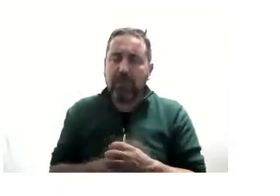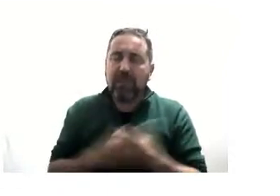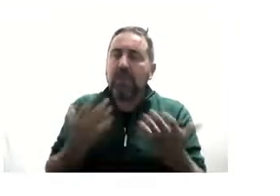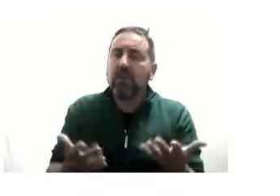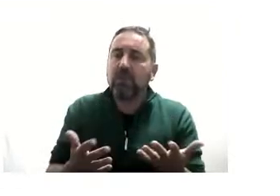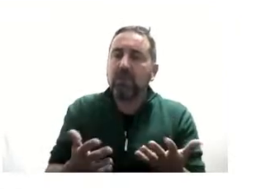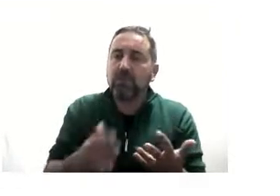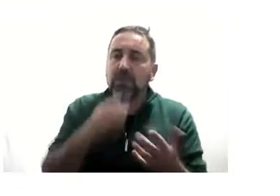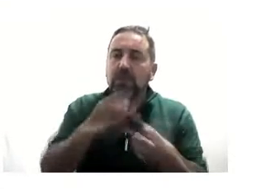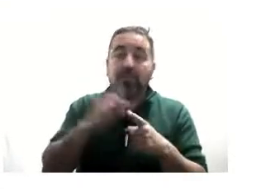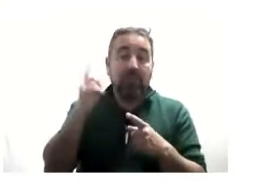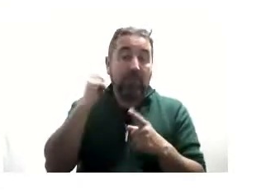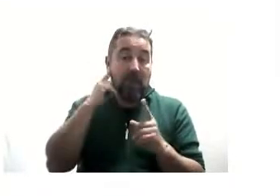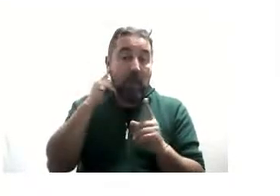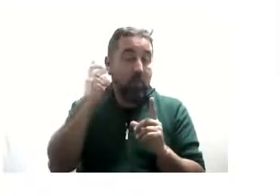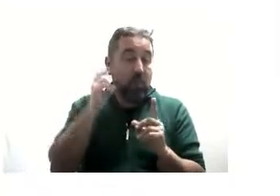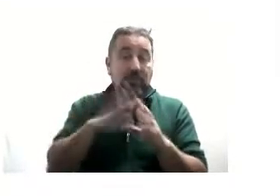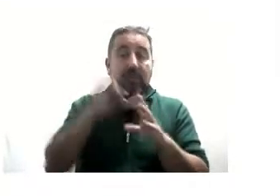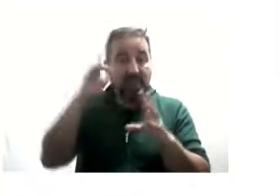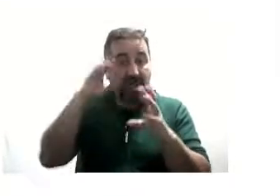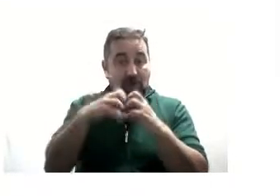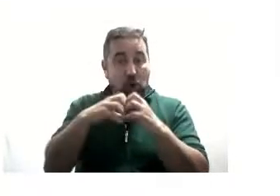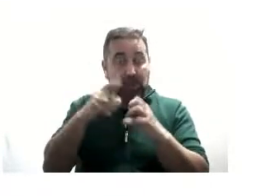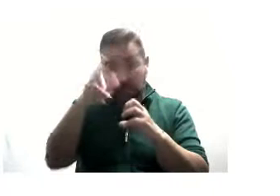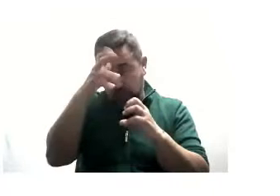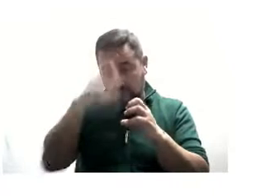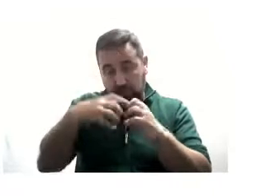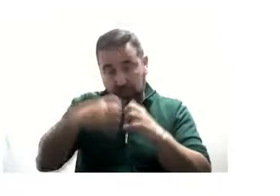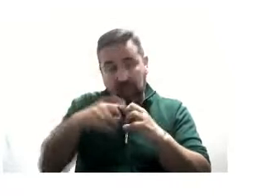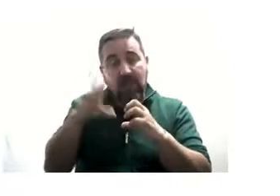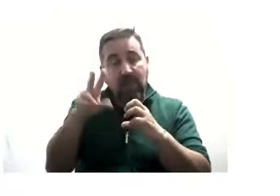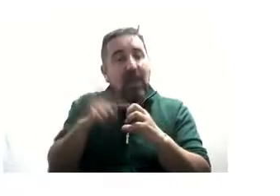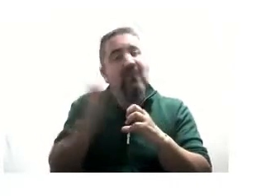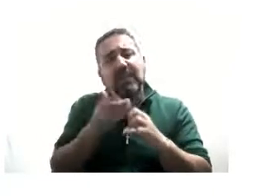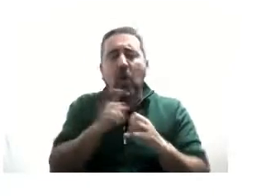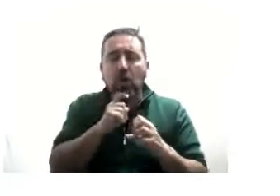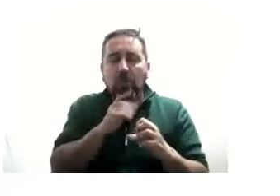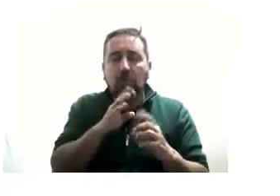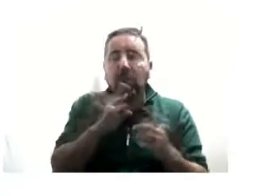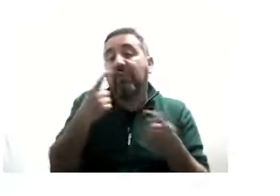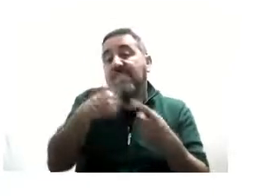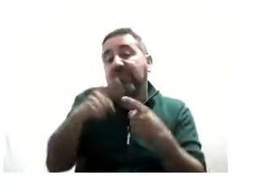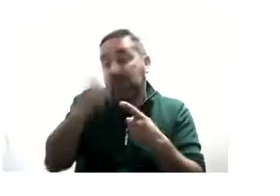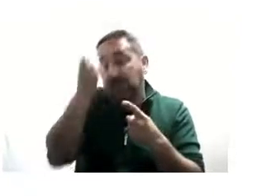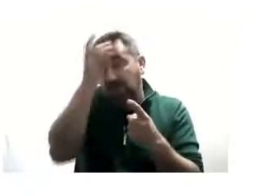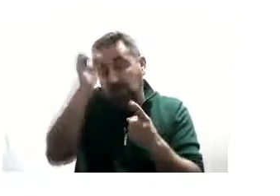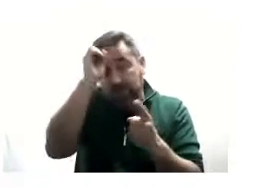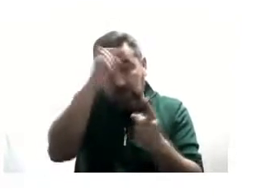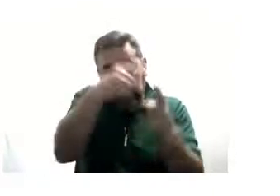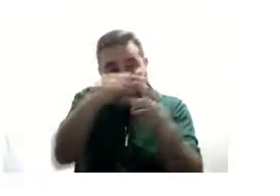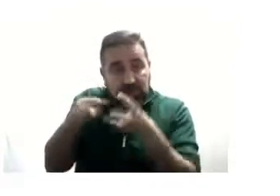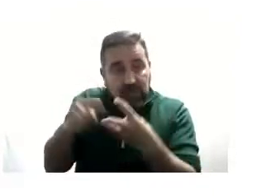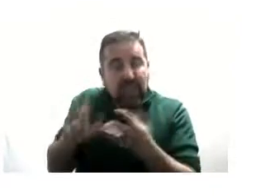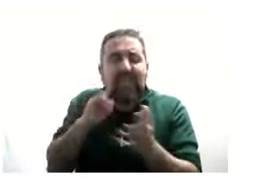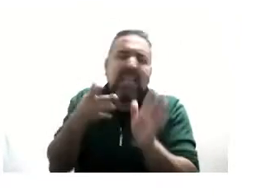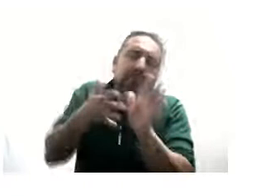la audición al deterioro cognitivo? Bueno, pues hay distintas hipótesis que tratan de explicar